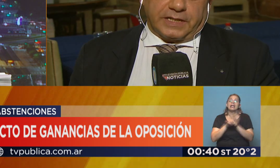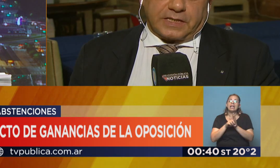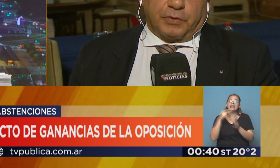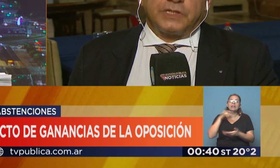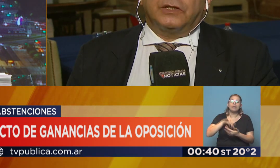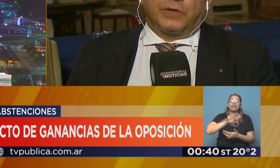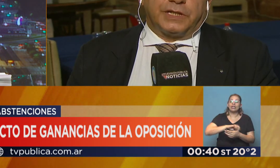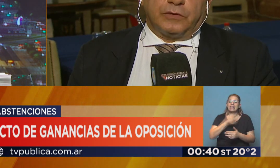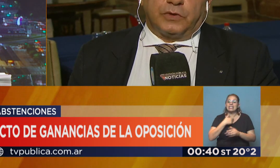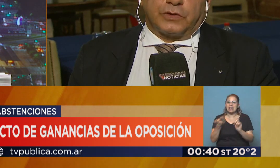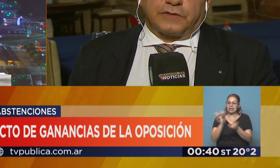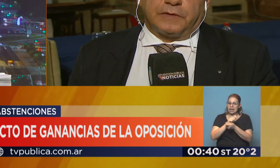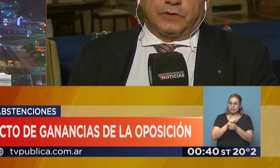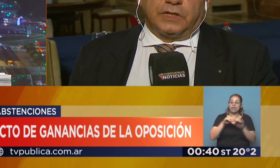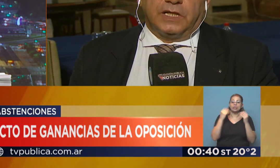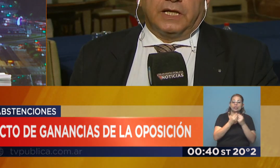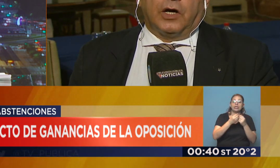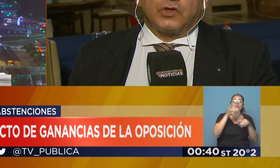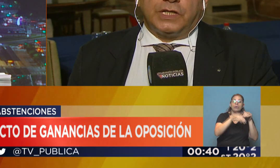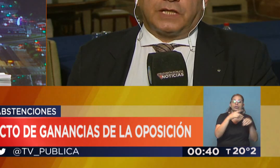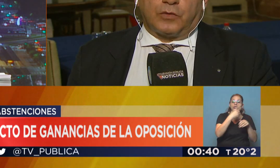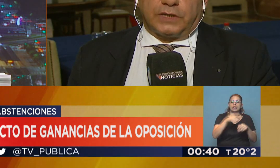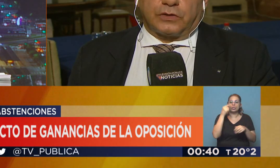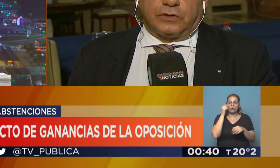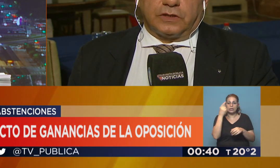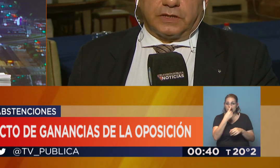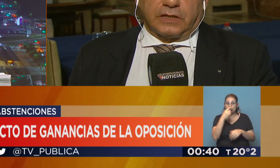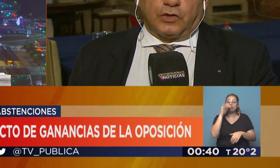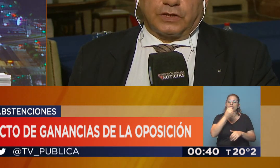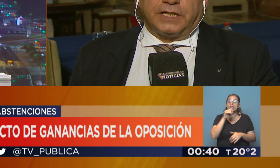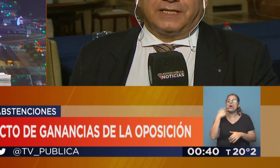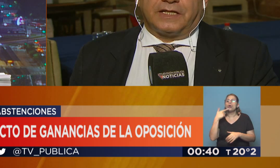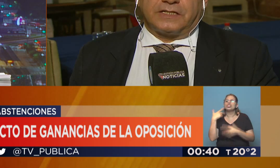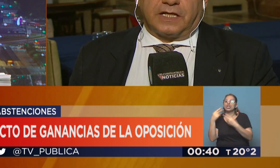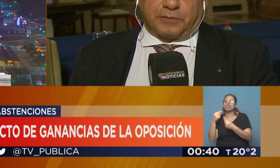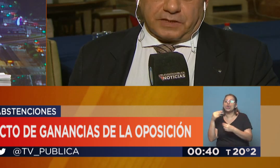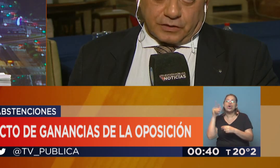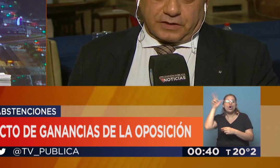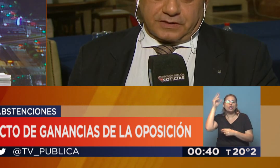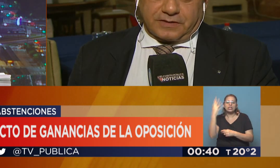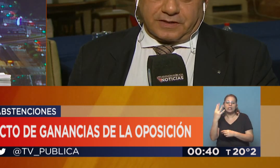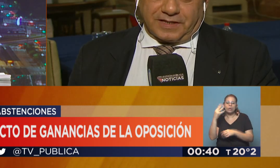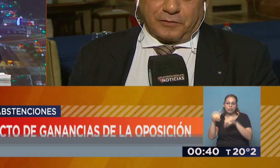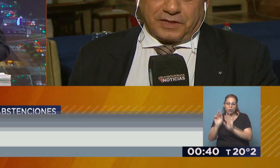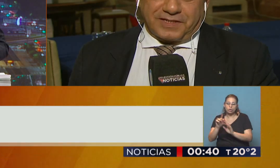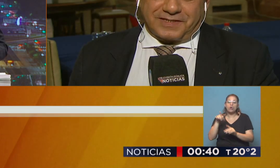a las ganancias. Por 141 votos a favor, 84 en contra y 3 abstenciones. Adelante ustedes.